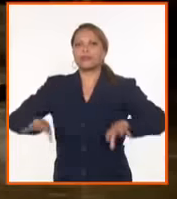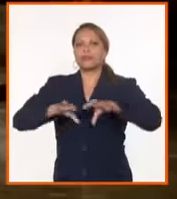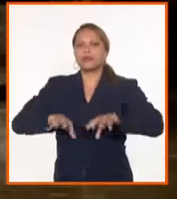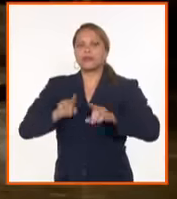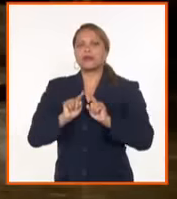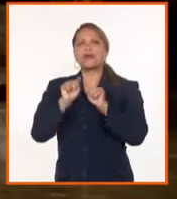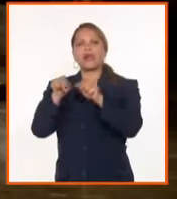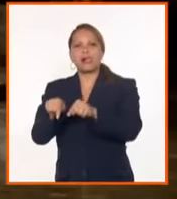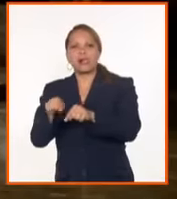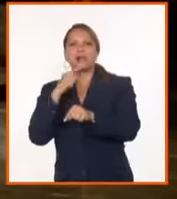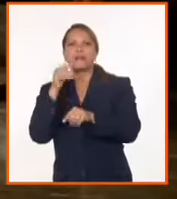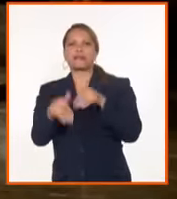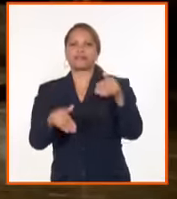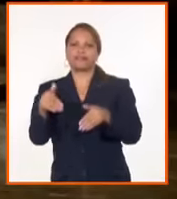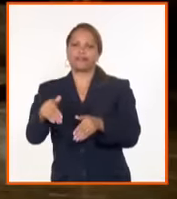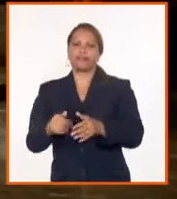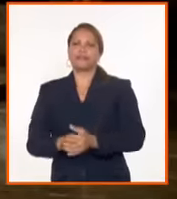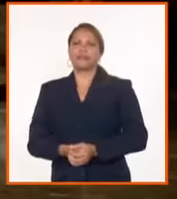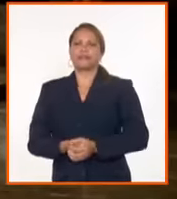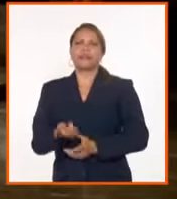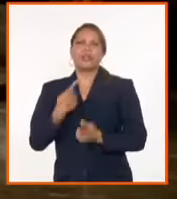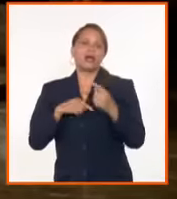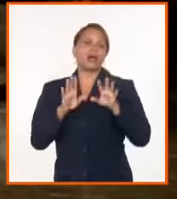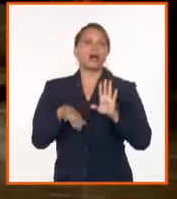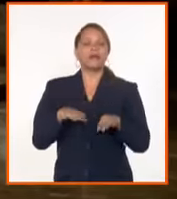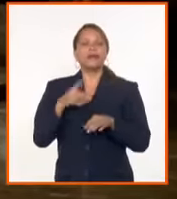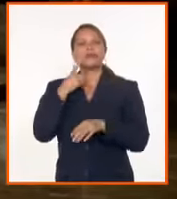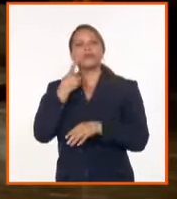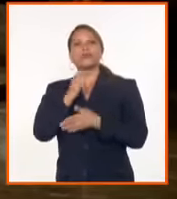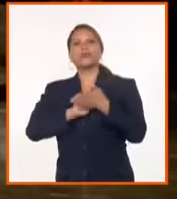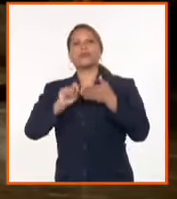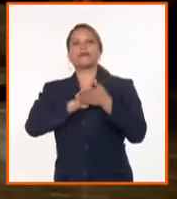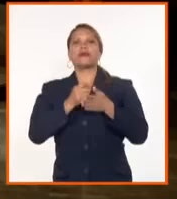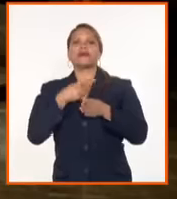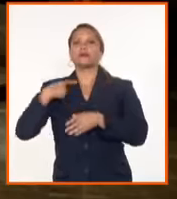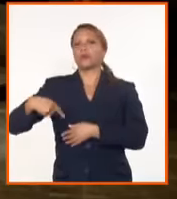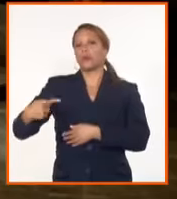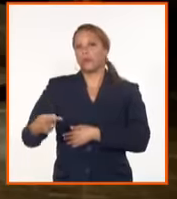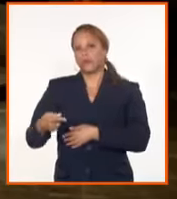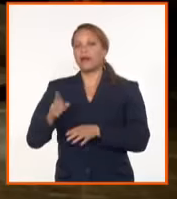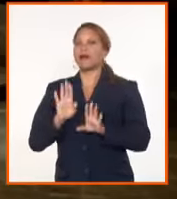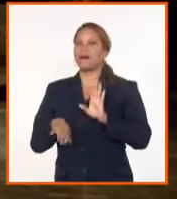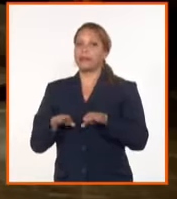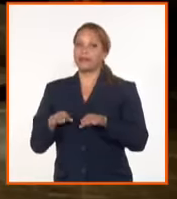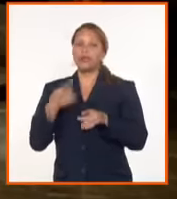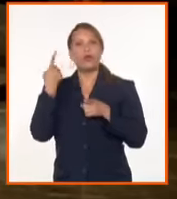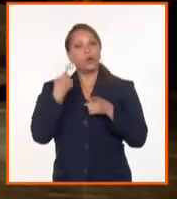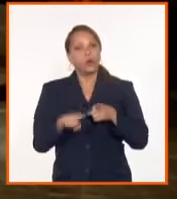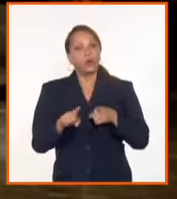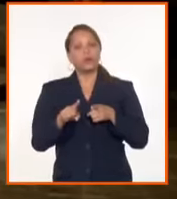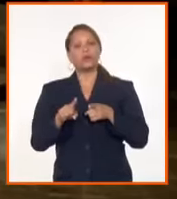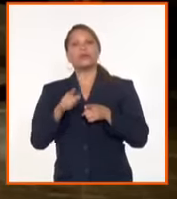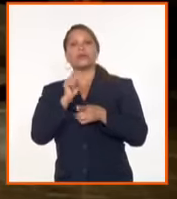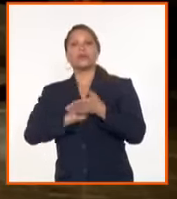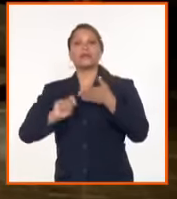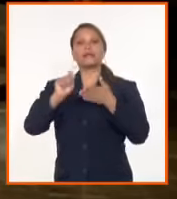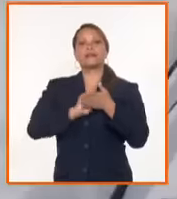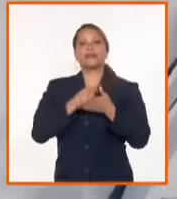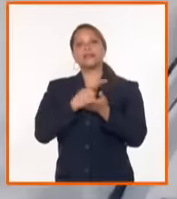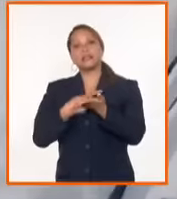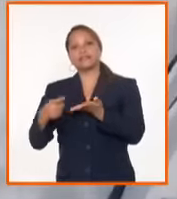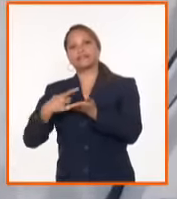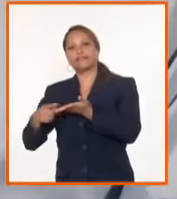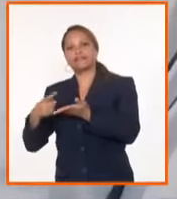están viviendo. Entonces hay cosas que uno las planifica diariamente, hay cosas que las planifica semanalmente, hay otras